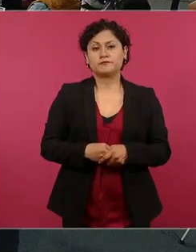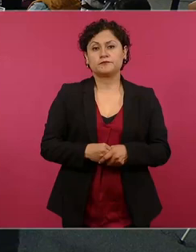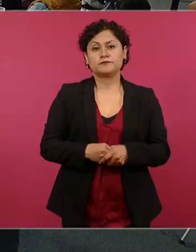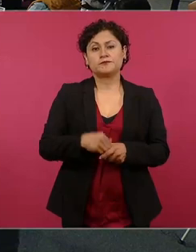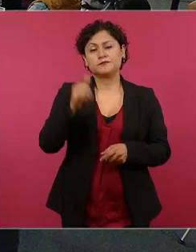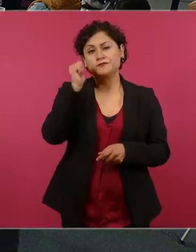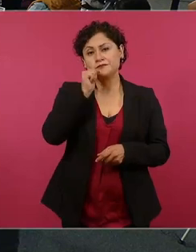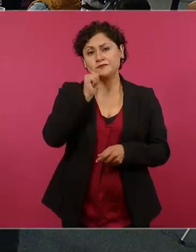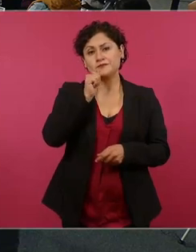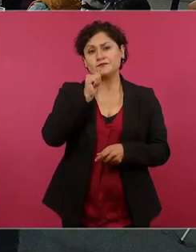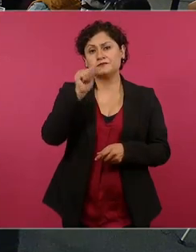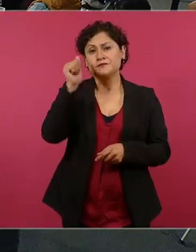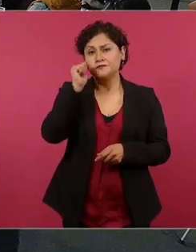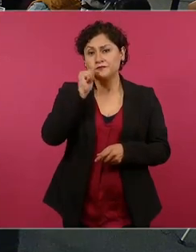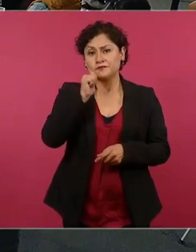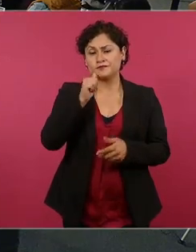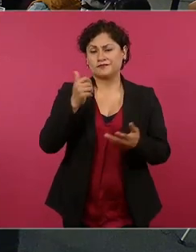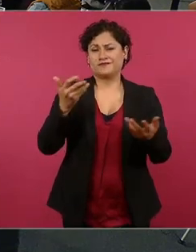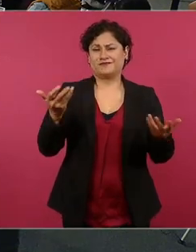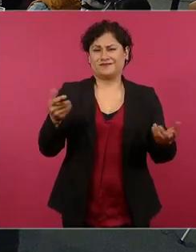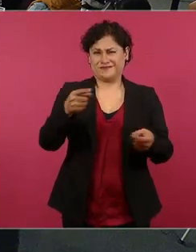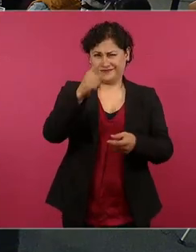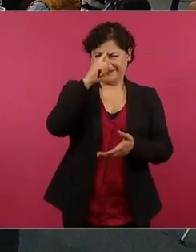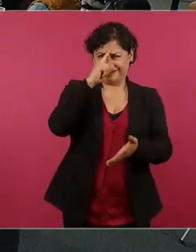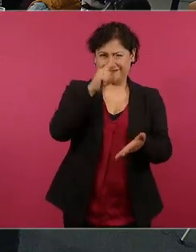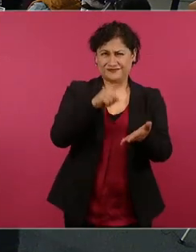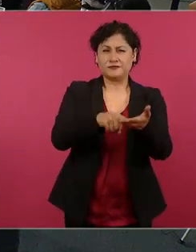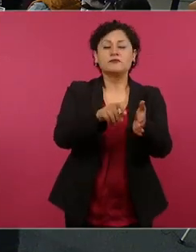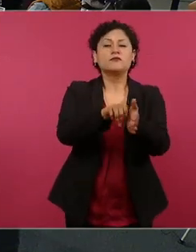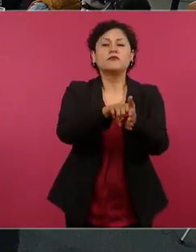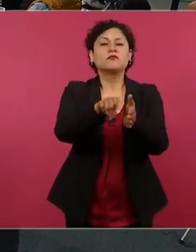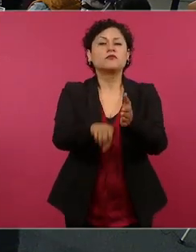¿Ustedes creen que Ciro